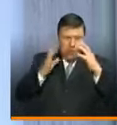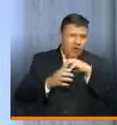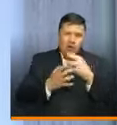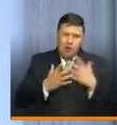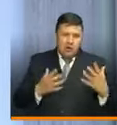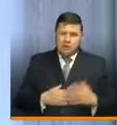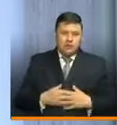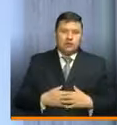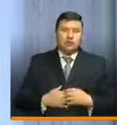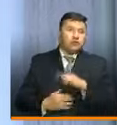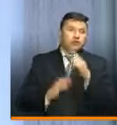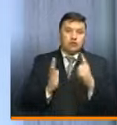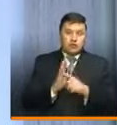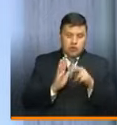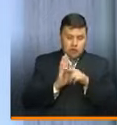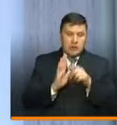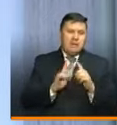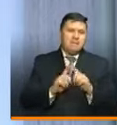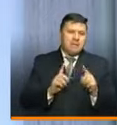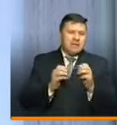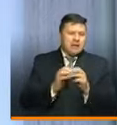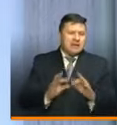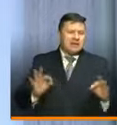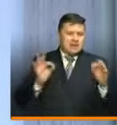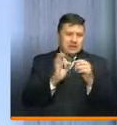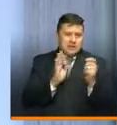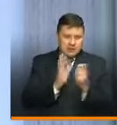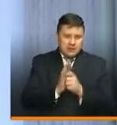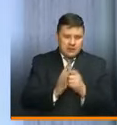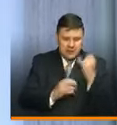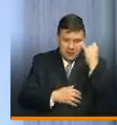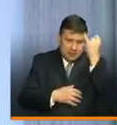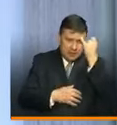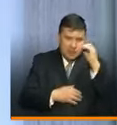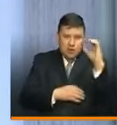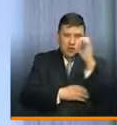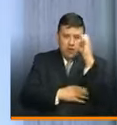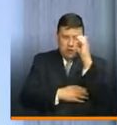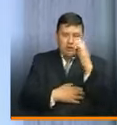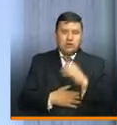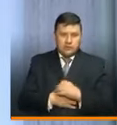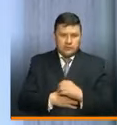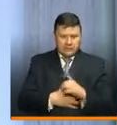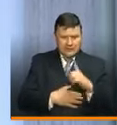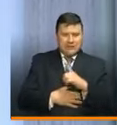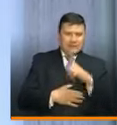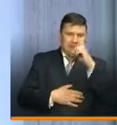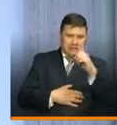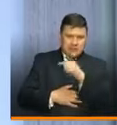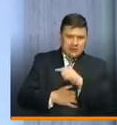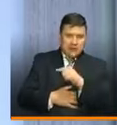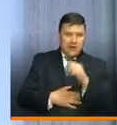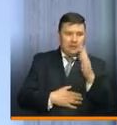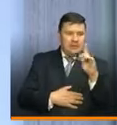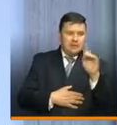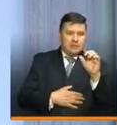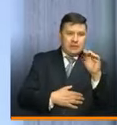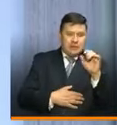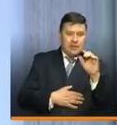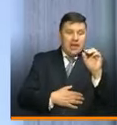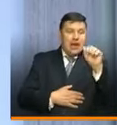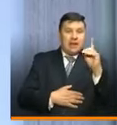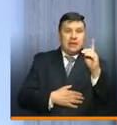no alcanzamos a tener los prototipos, pero lo que es fundamental es que la industria colombiana, el liderazgo de Bruce McMaster, de la Andy